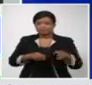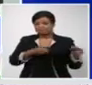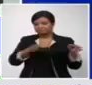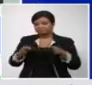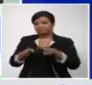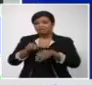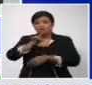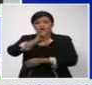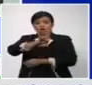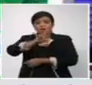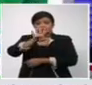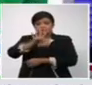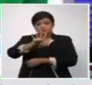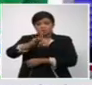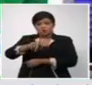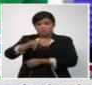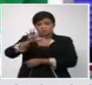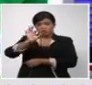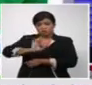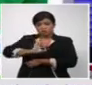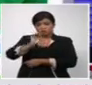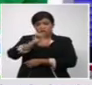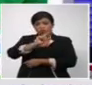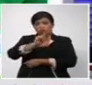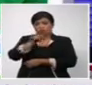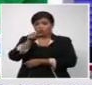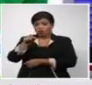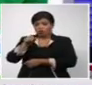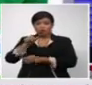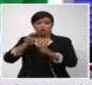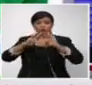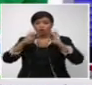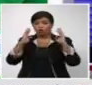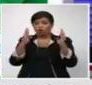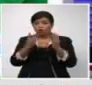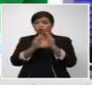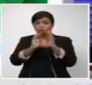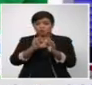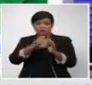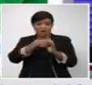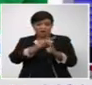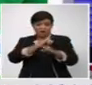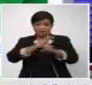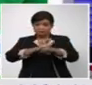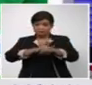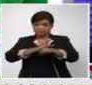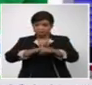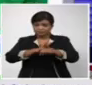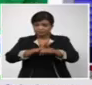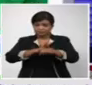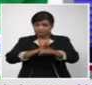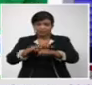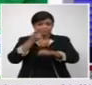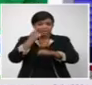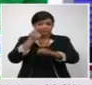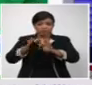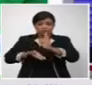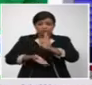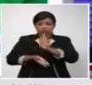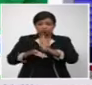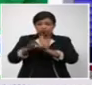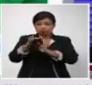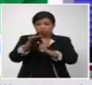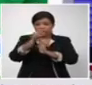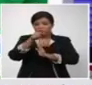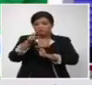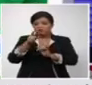95,5% de todos los pacientes diagnosticados ayer, fíjense cómo esto va subiendo, son contactos de